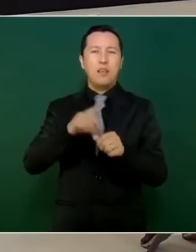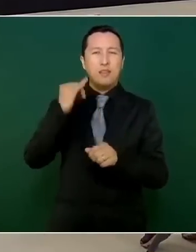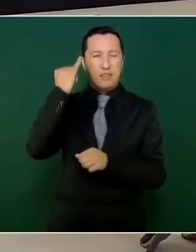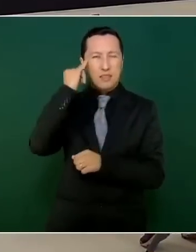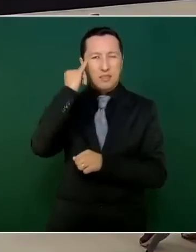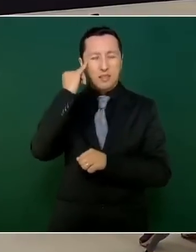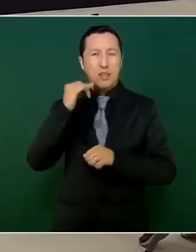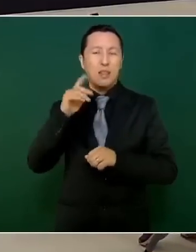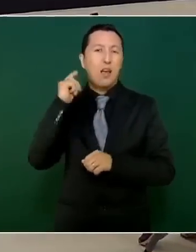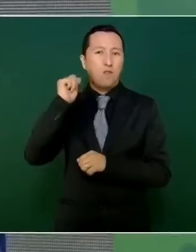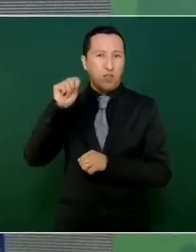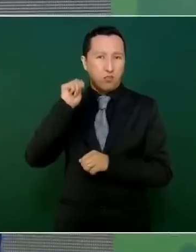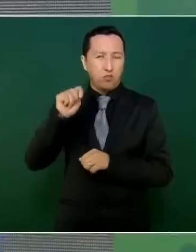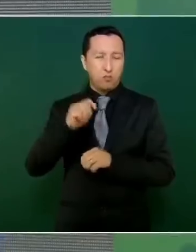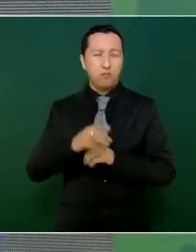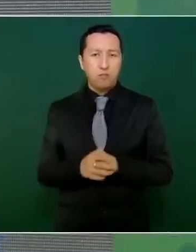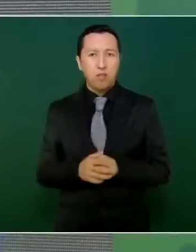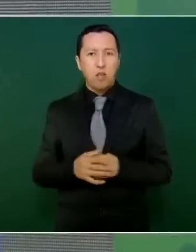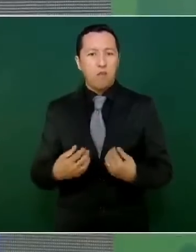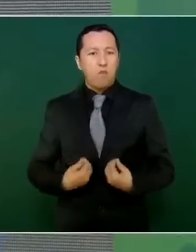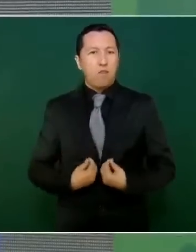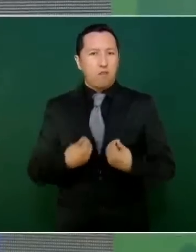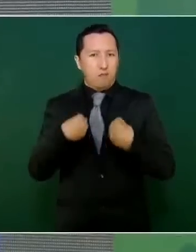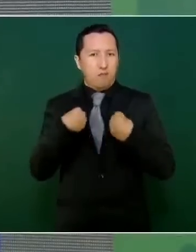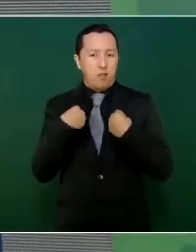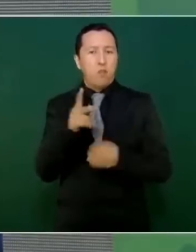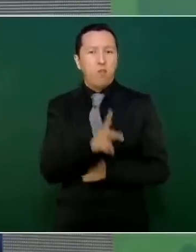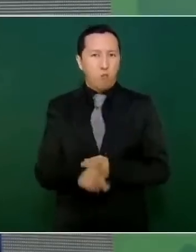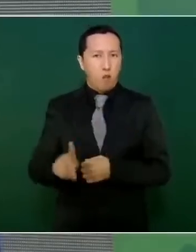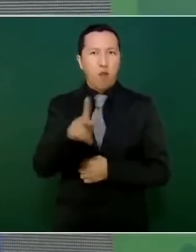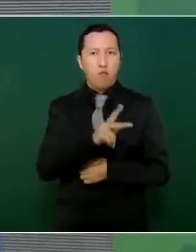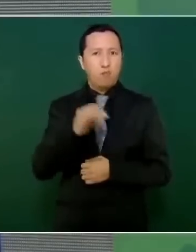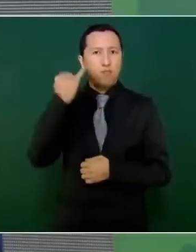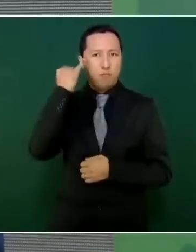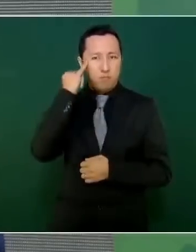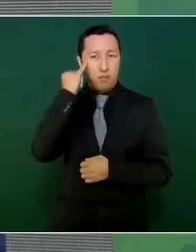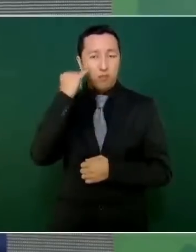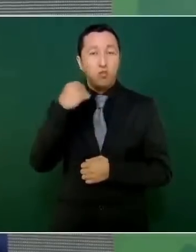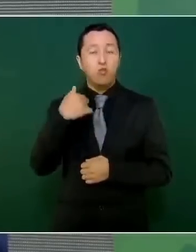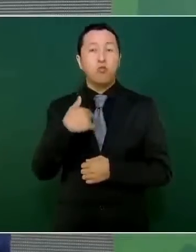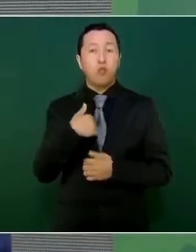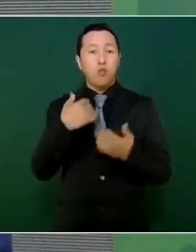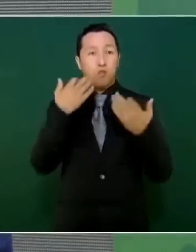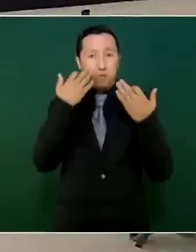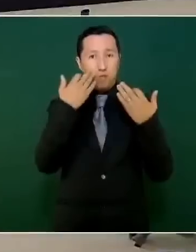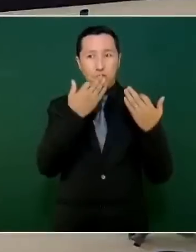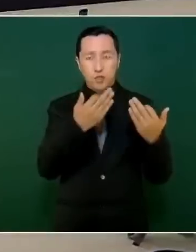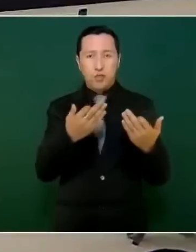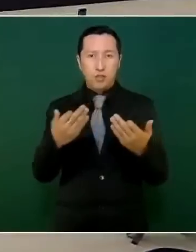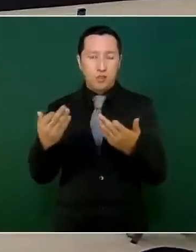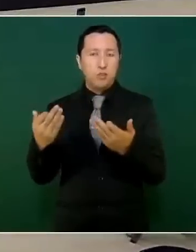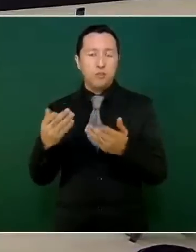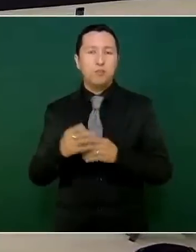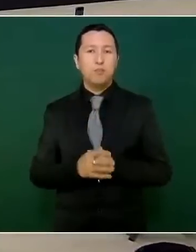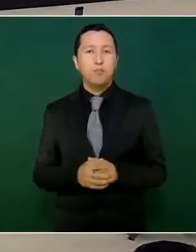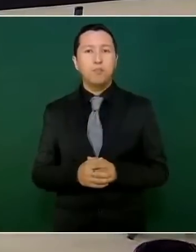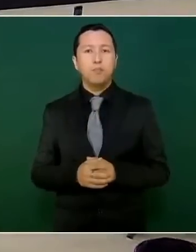viví 6 años en comunidades indígenas. Y a mí me tocó precisamente en Tabasco